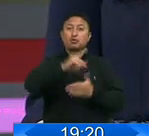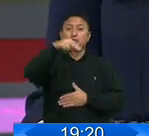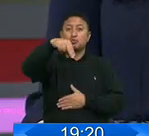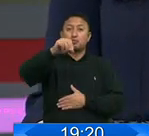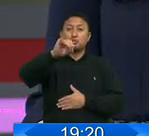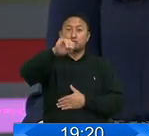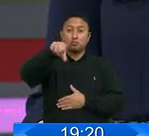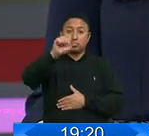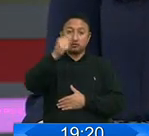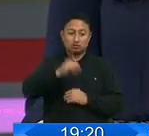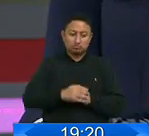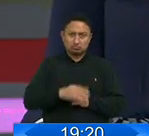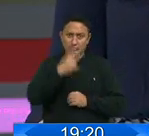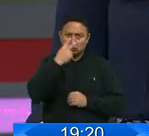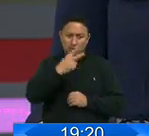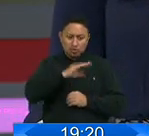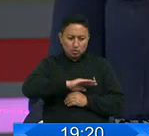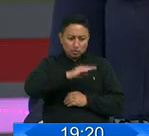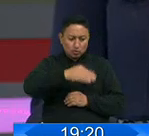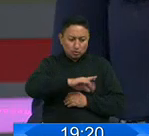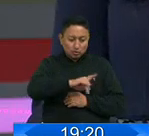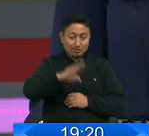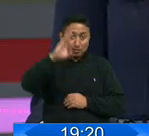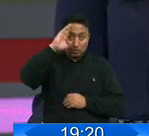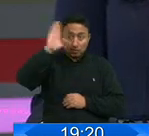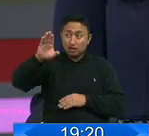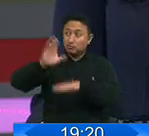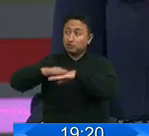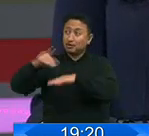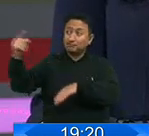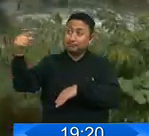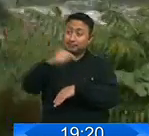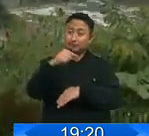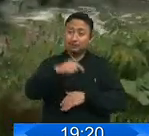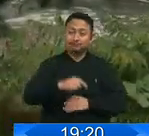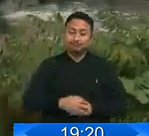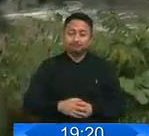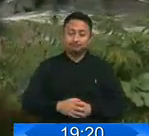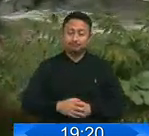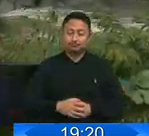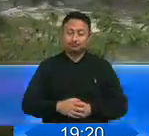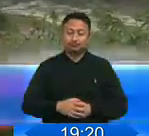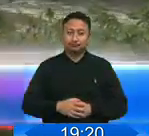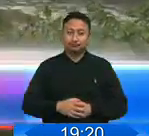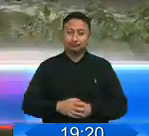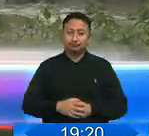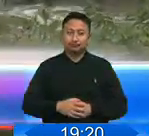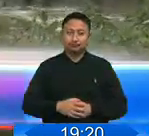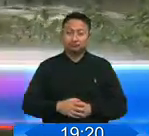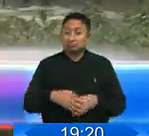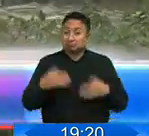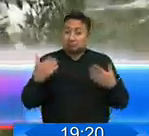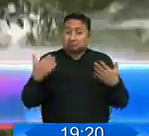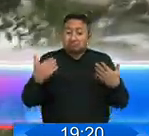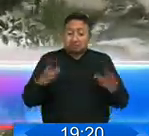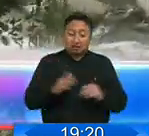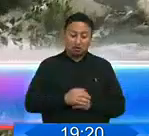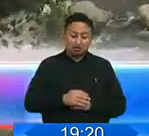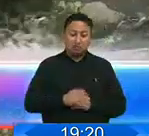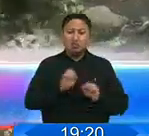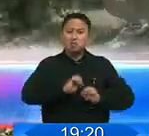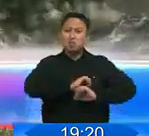restos flotando y dieron aviso a la policía como que apareció de la nada en la